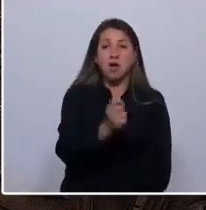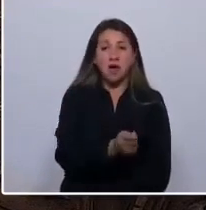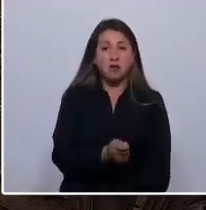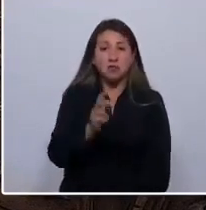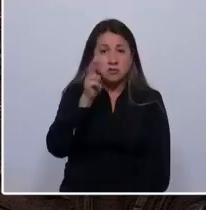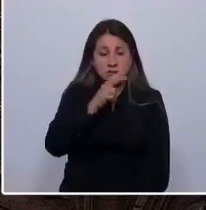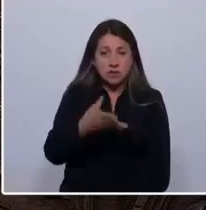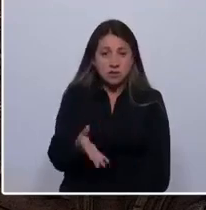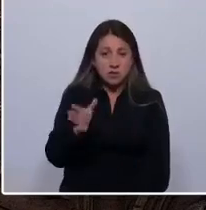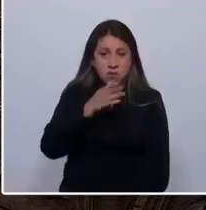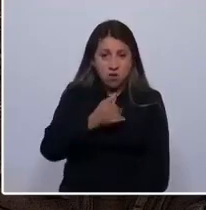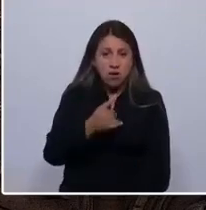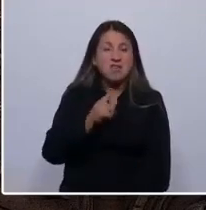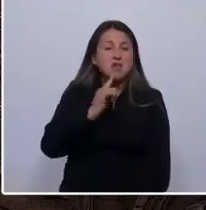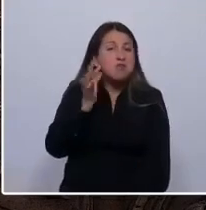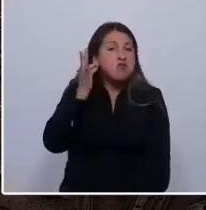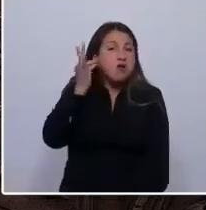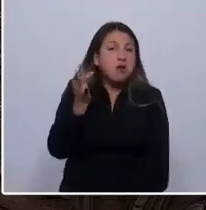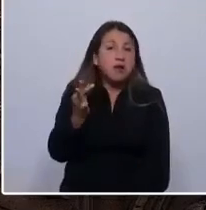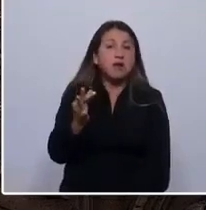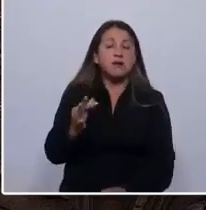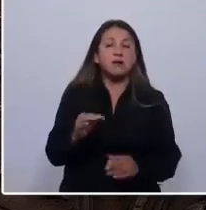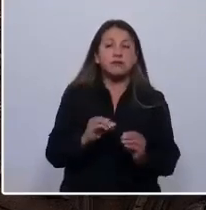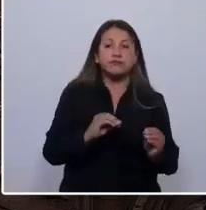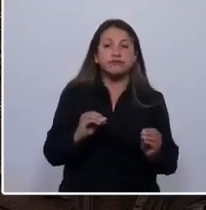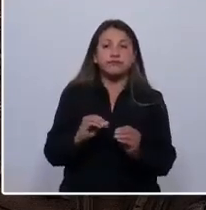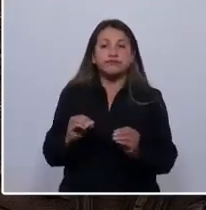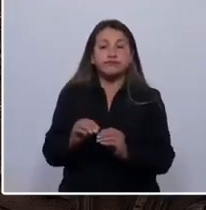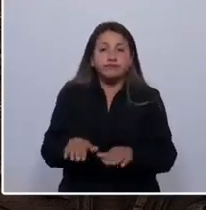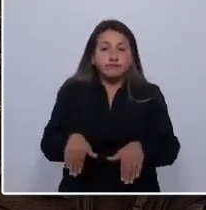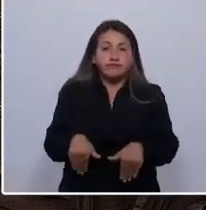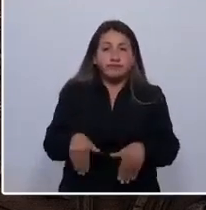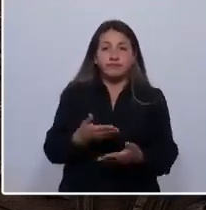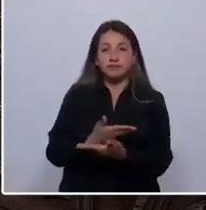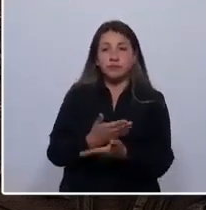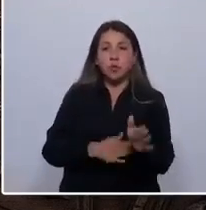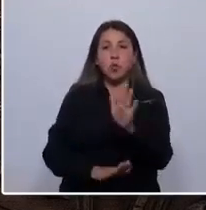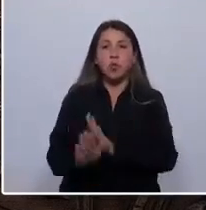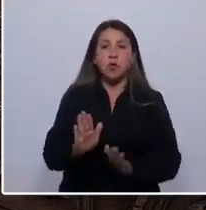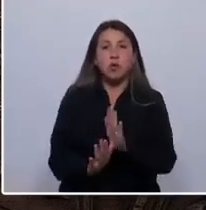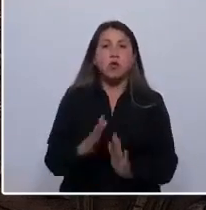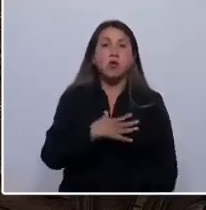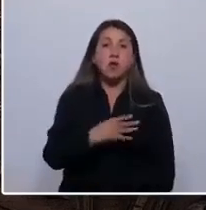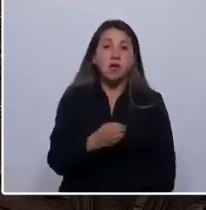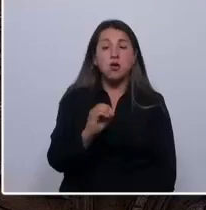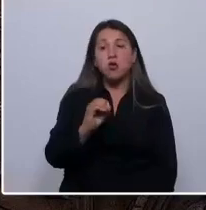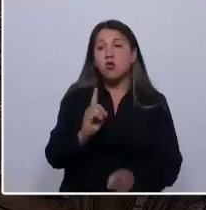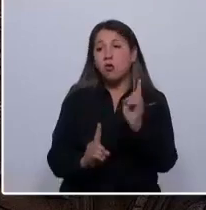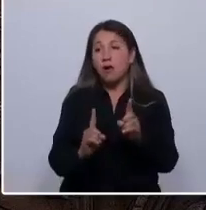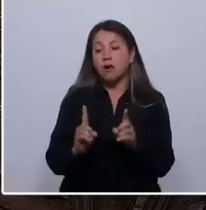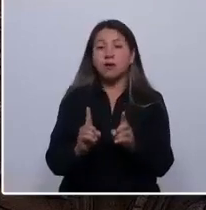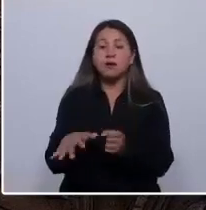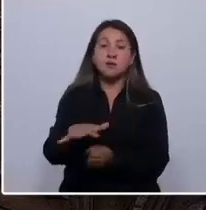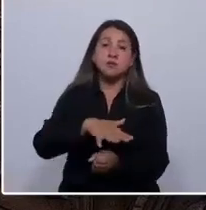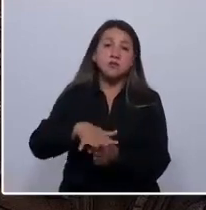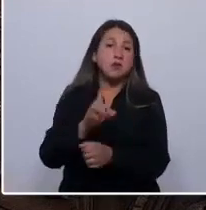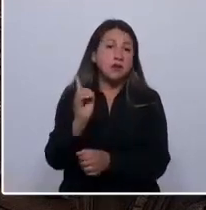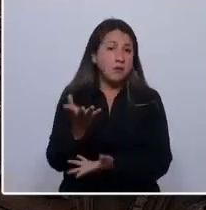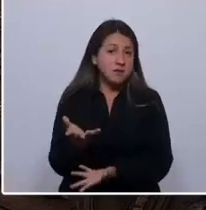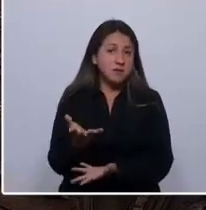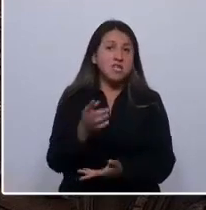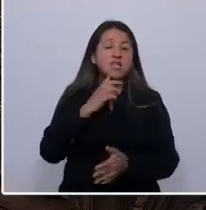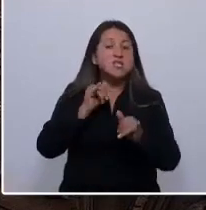mujer quien debe marginarse o postergarse para cuidar a los hijos o a un integrante de la familia en situación de